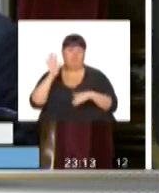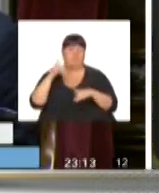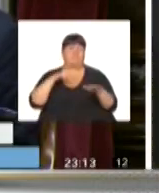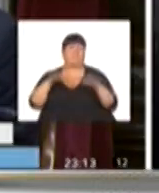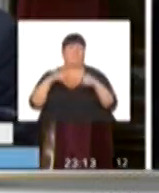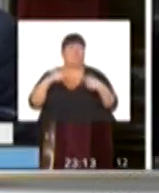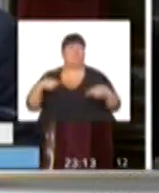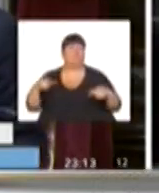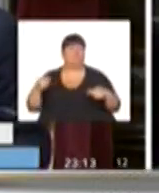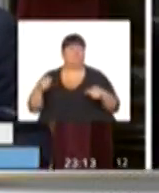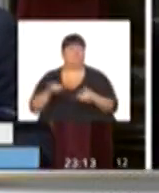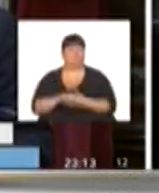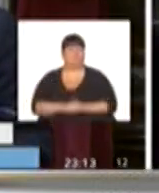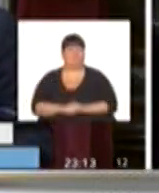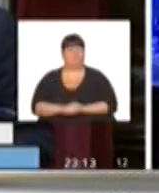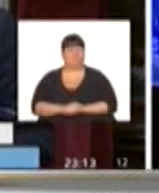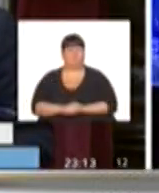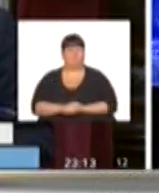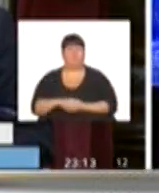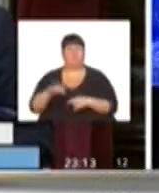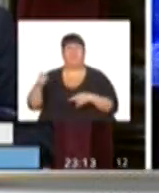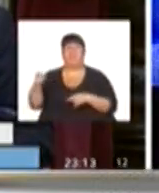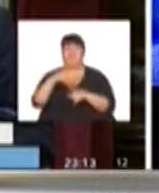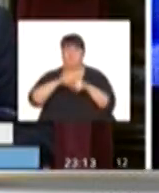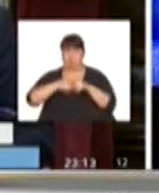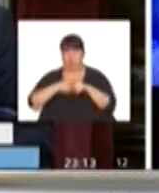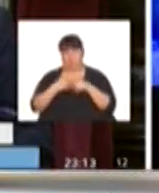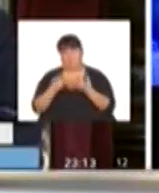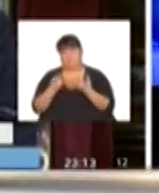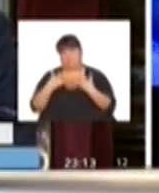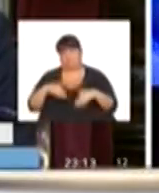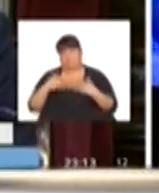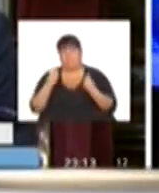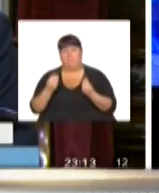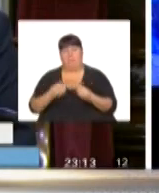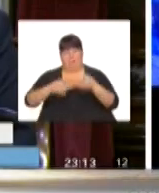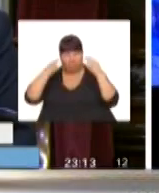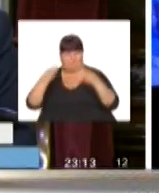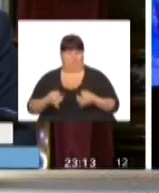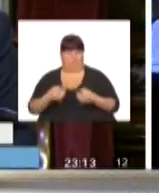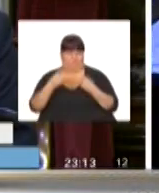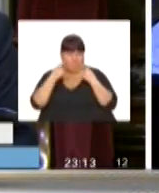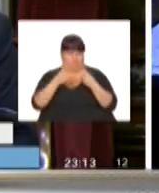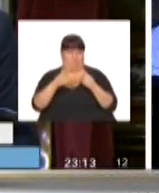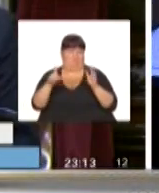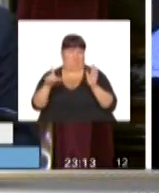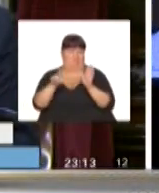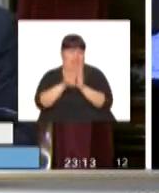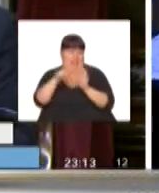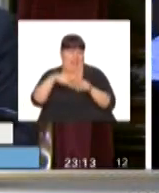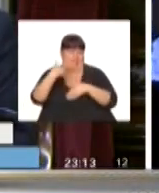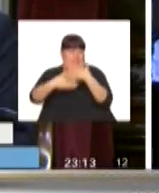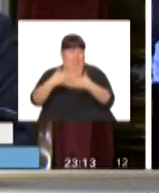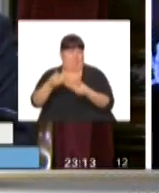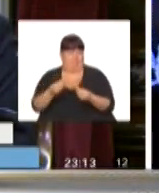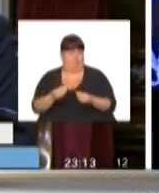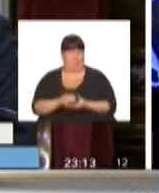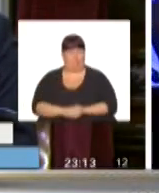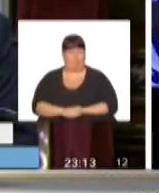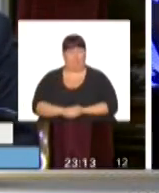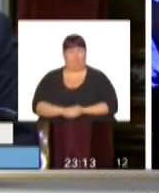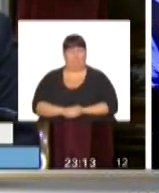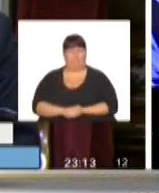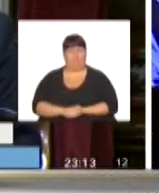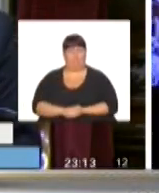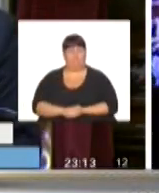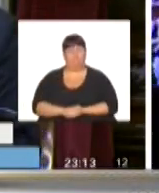especie de frepacito tardío con muchos peronistas sumados, sobre todo de la provincia de Buenos Aires, los muchachos de la